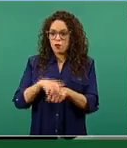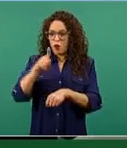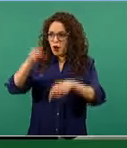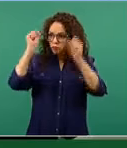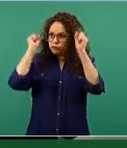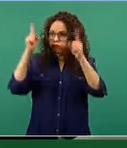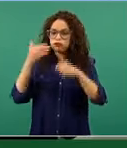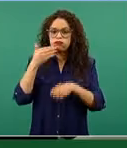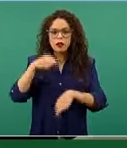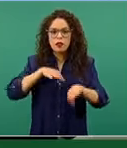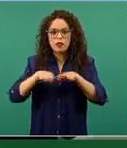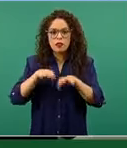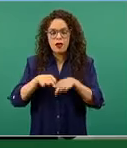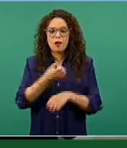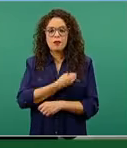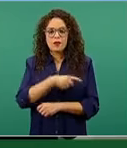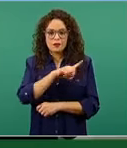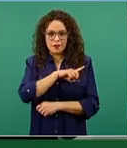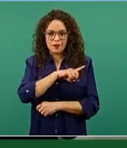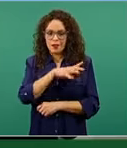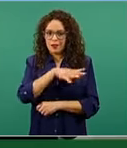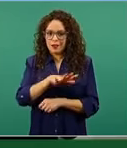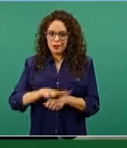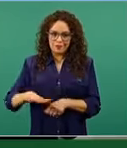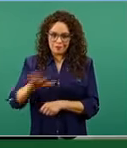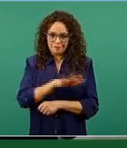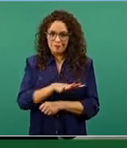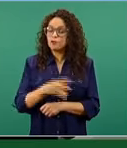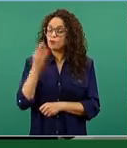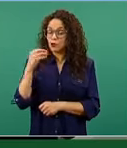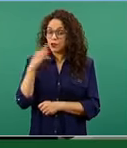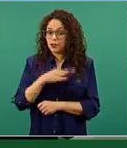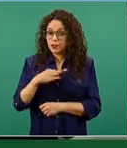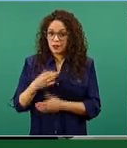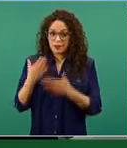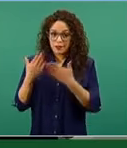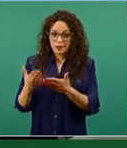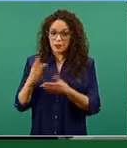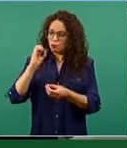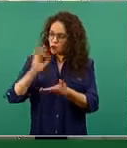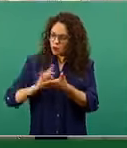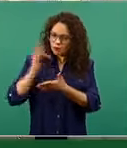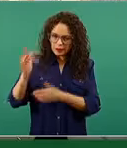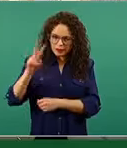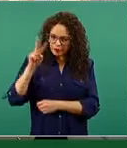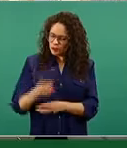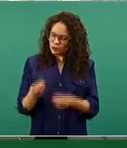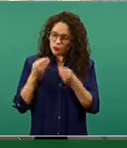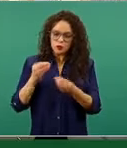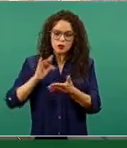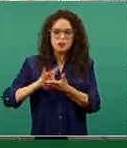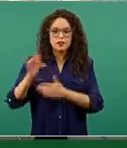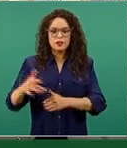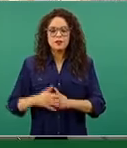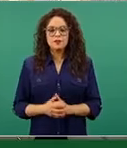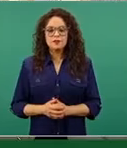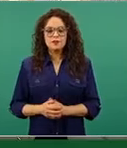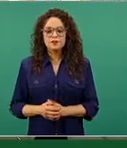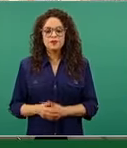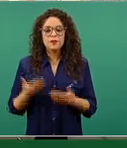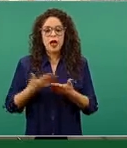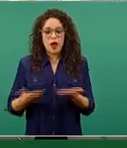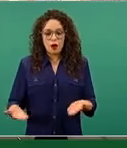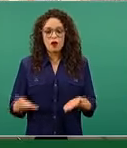del Consejo de Salubridad General. Muchas felicidades y muchas, muchas gracias. Ahora sí, vamos a darle la